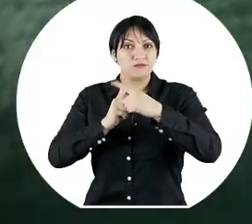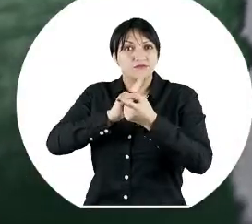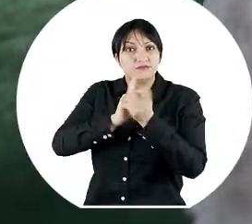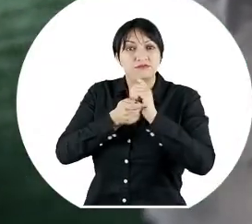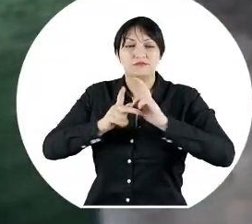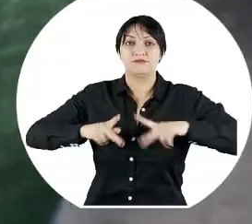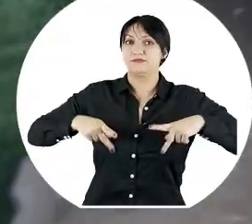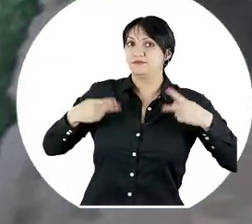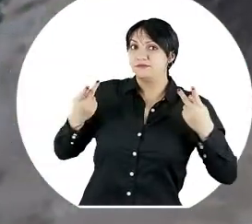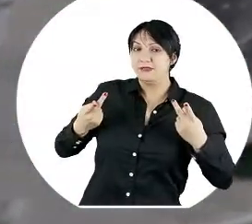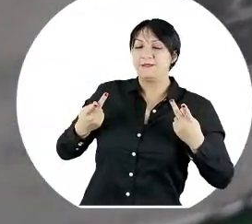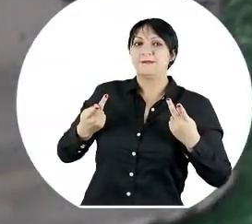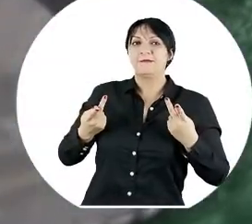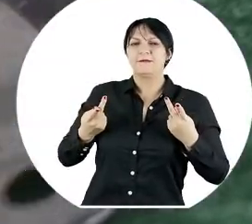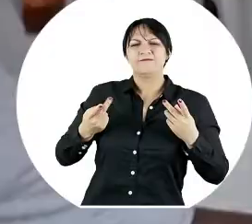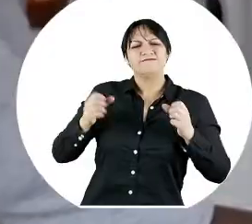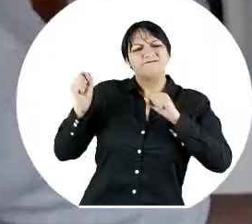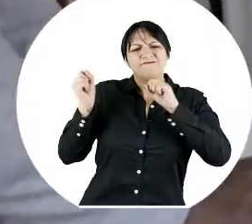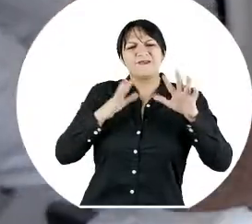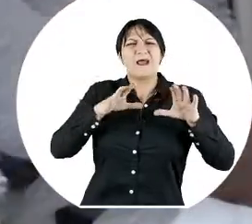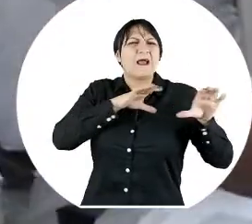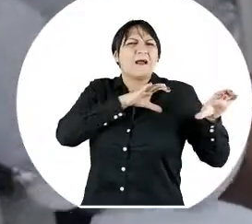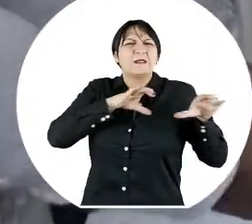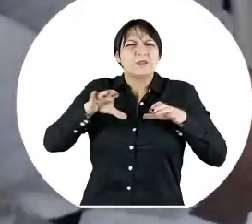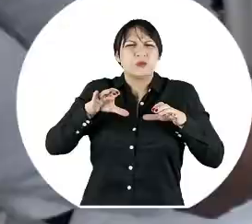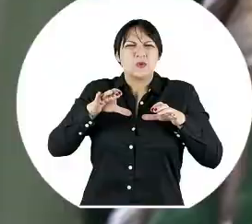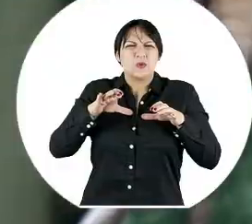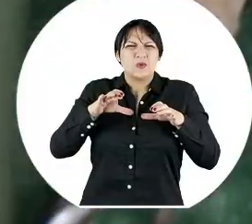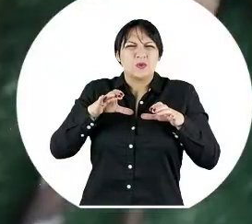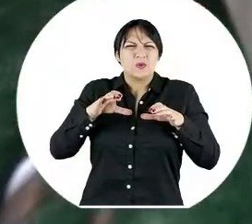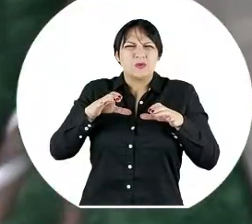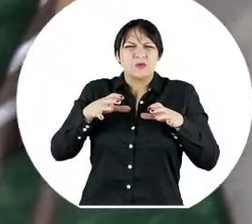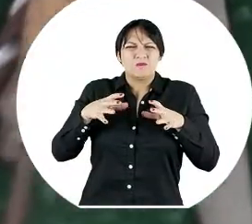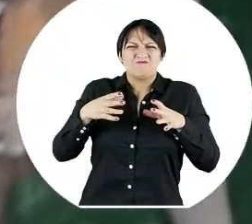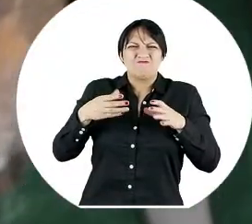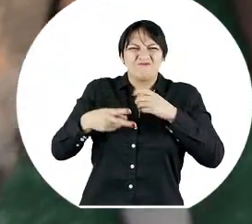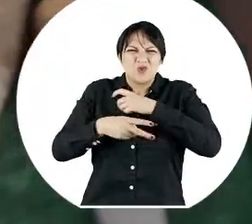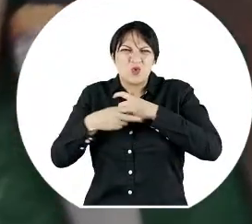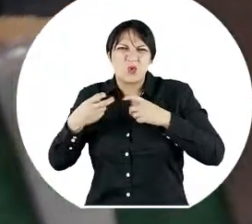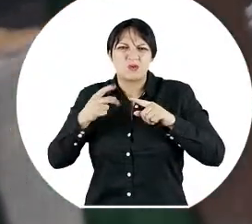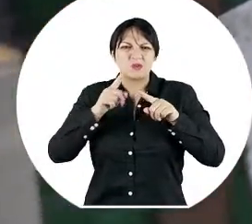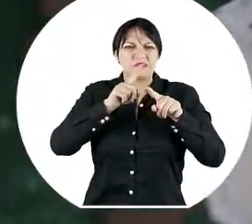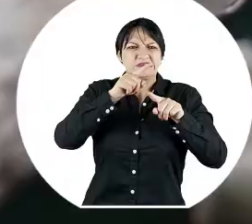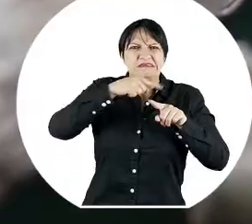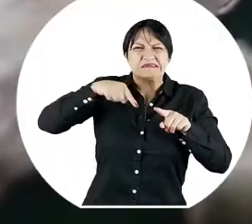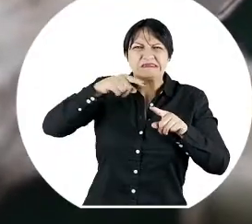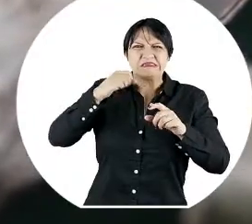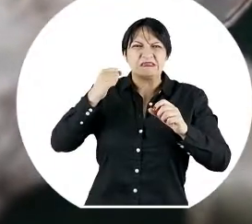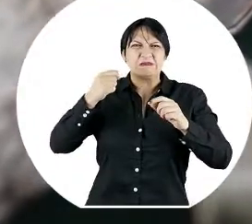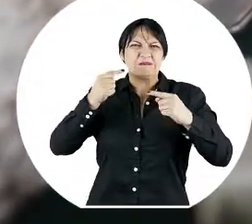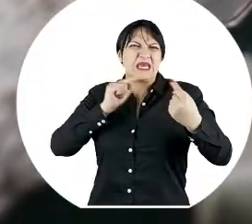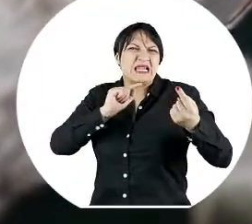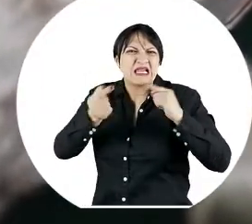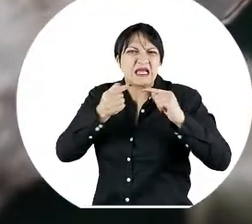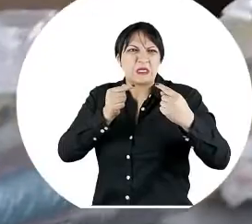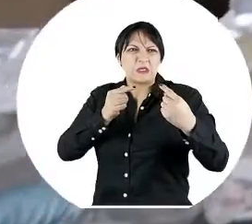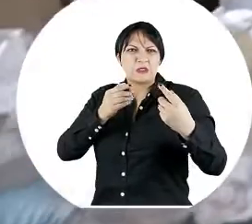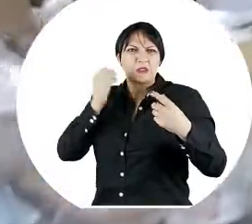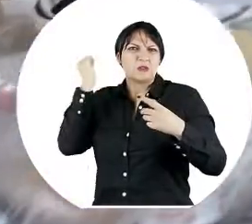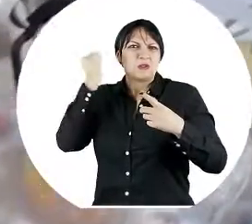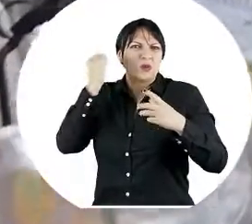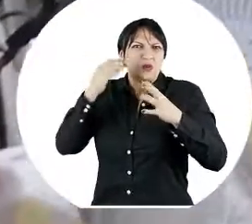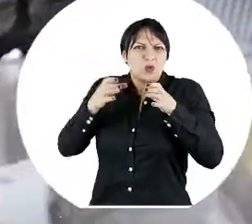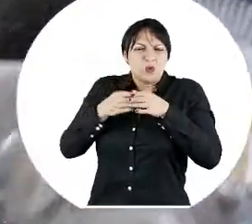a dejar la... a dejar esas actuaciones delictivas, a dejar de pronto esas riñas